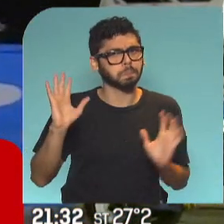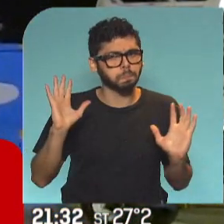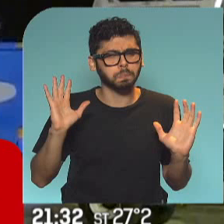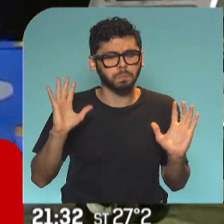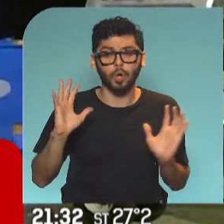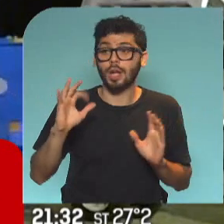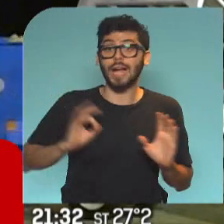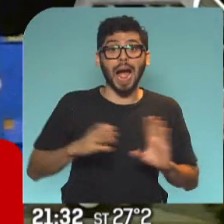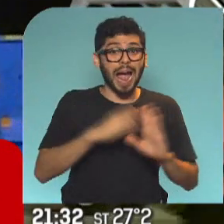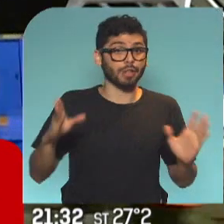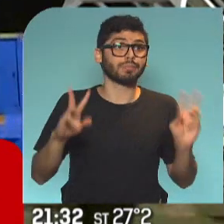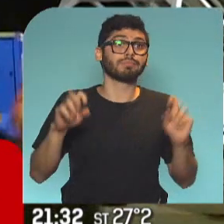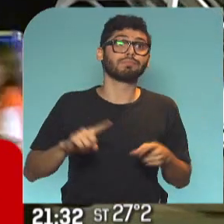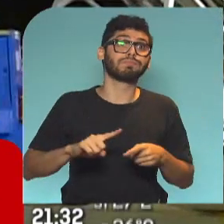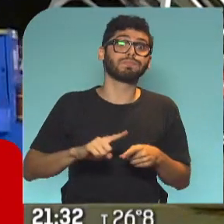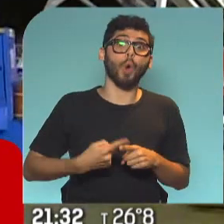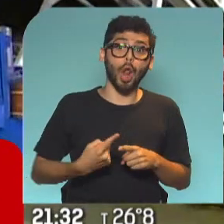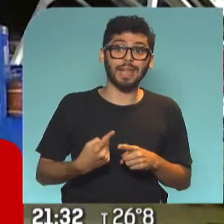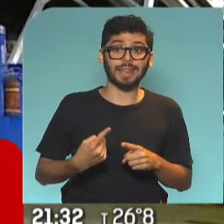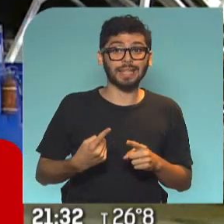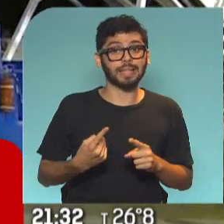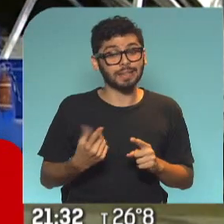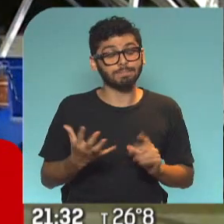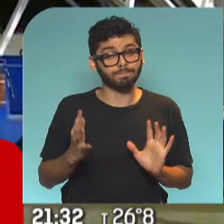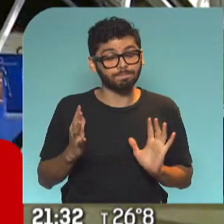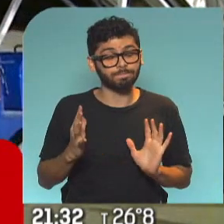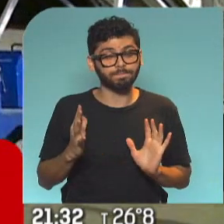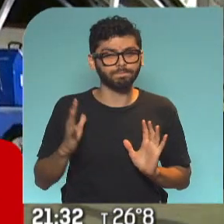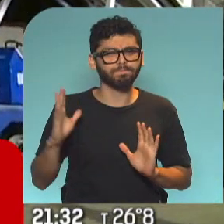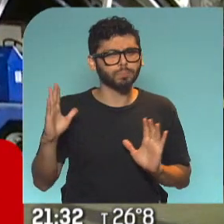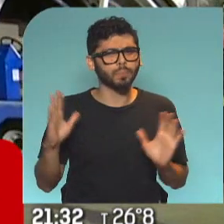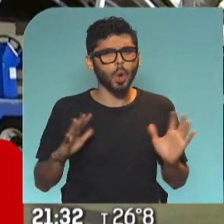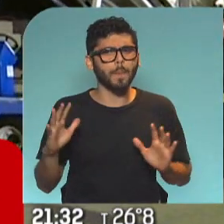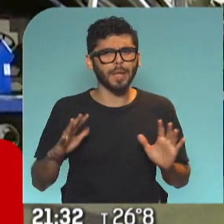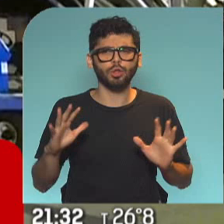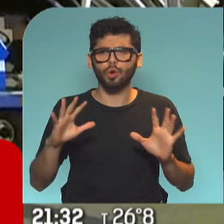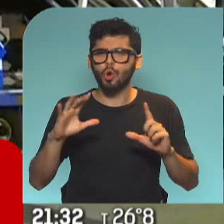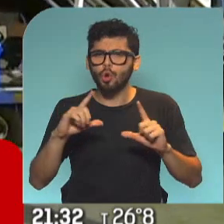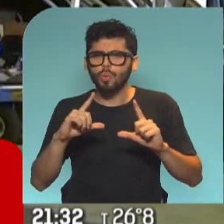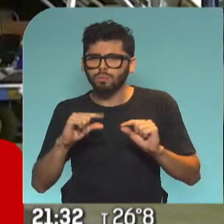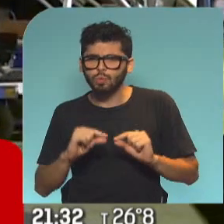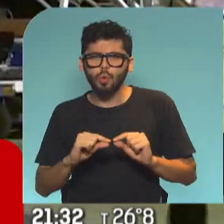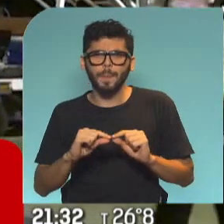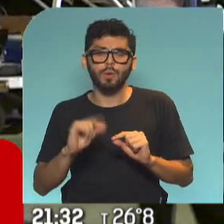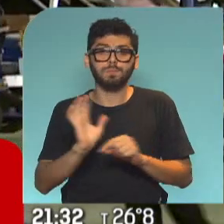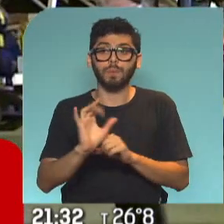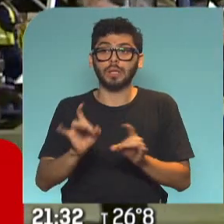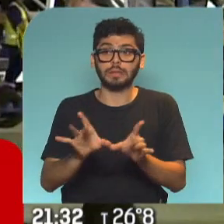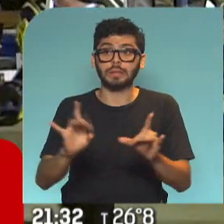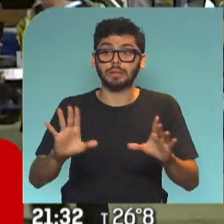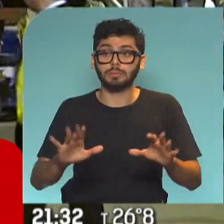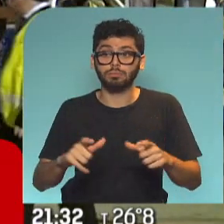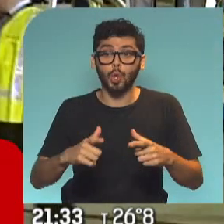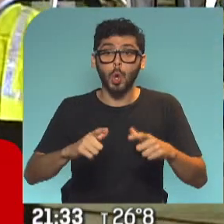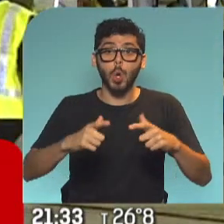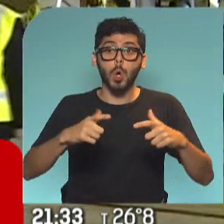poder político en algún momento se proyectaron cifras o momentos de picos que después no